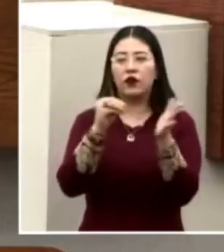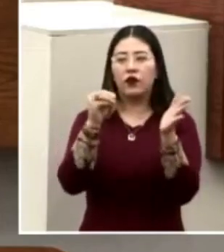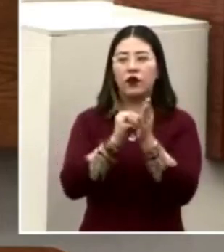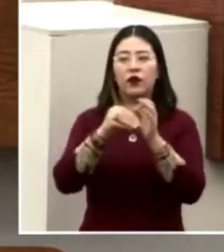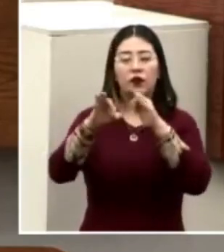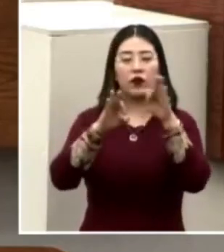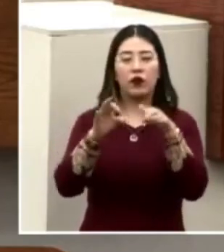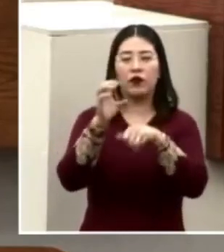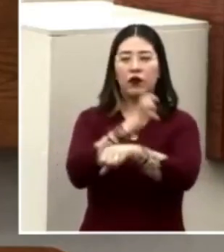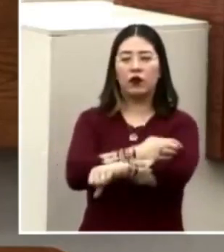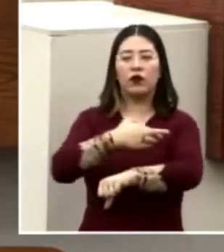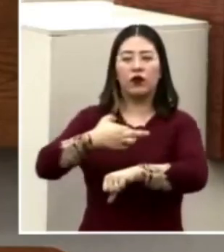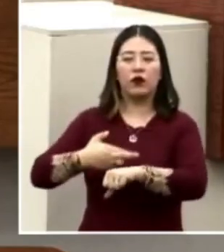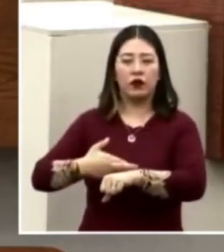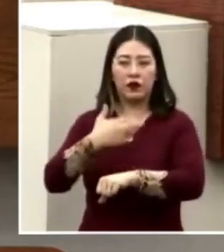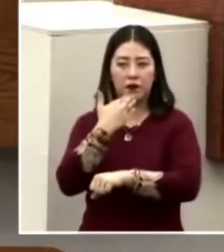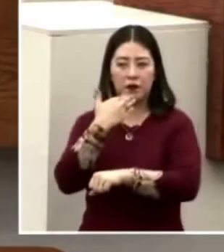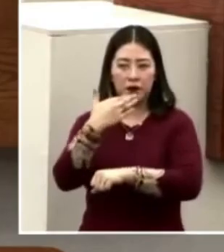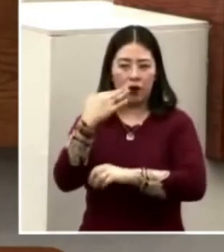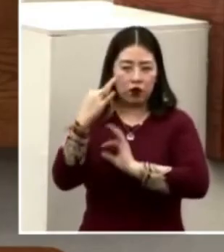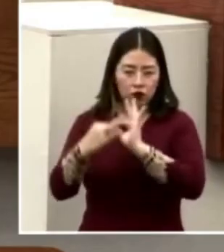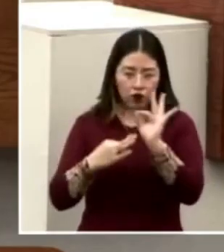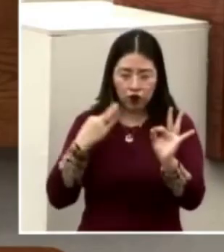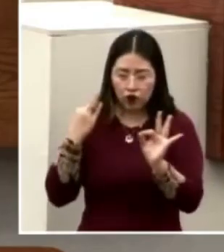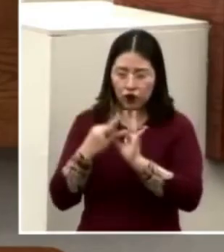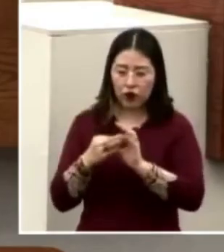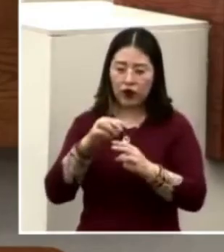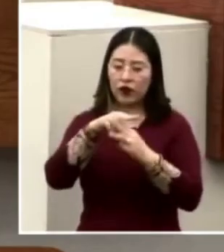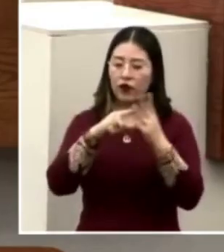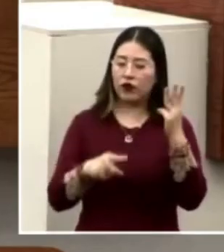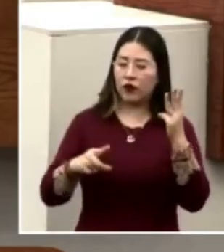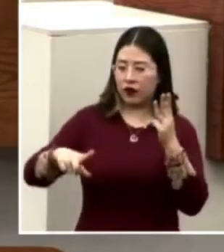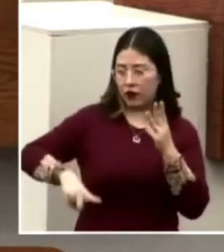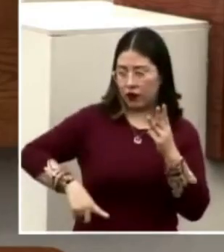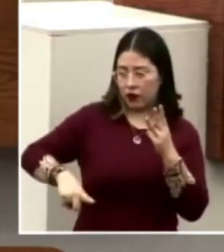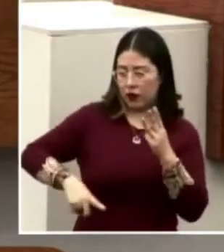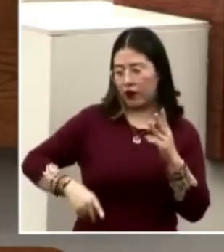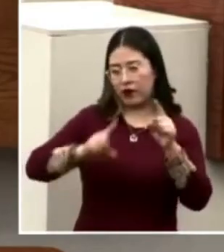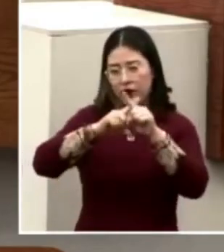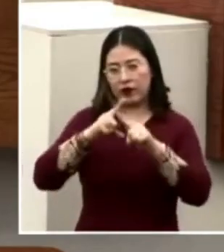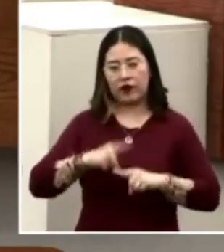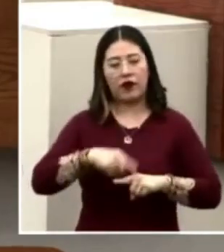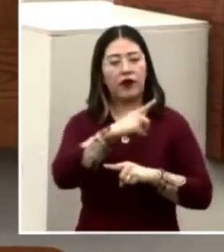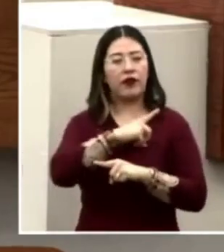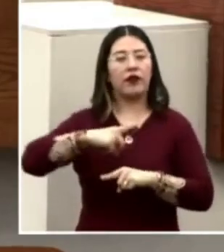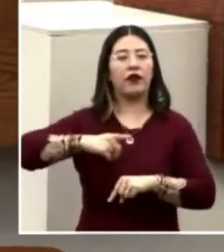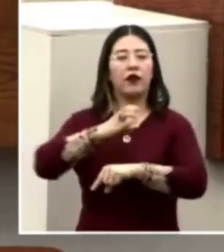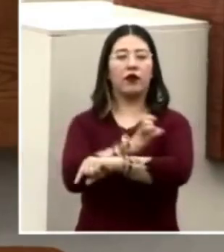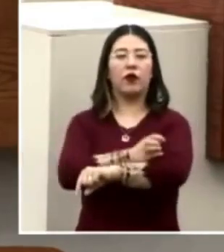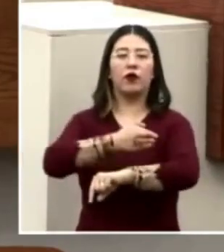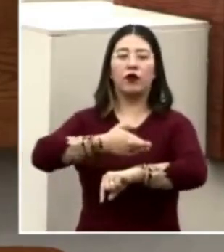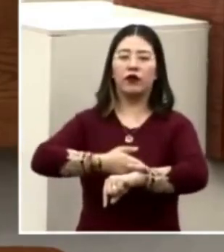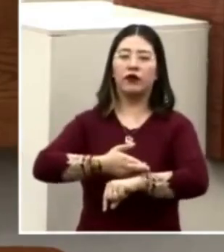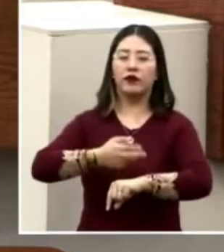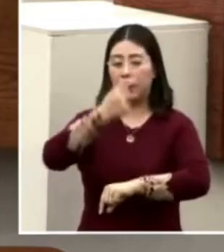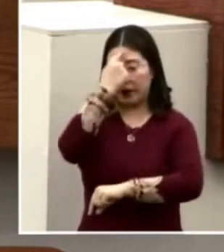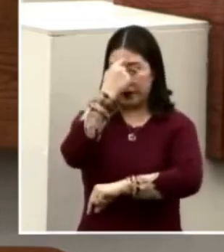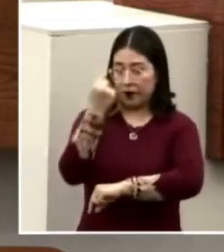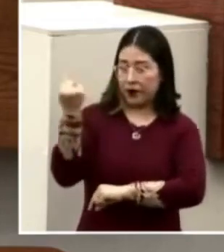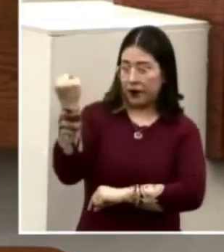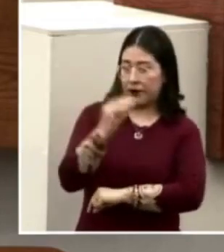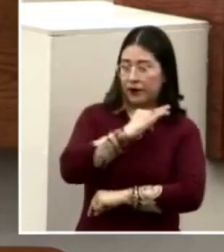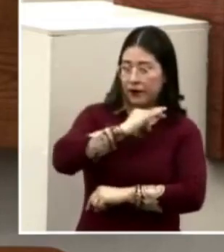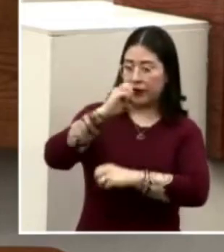de coordinación efectiva entre los 3 entes que deben de coordinarse para que